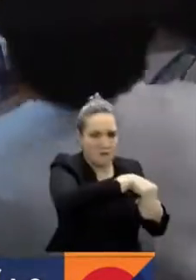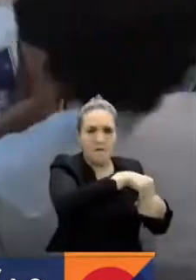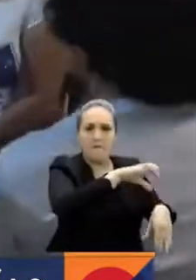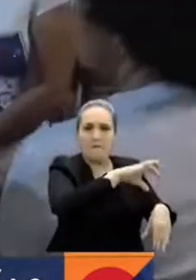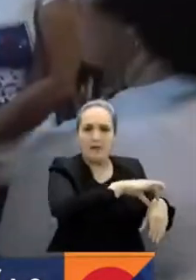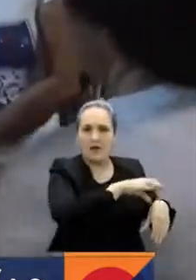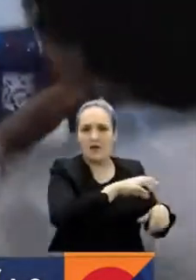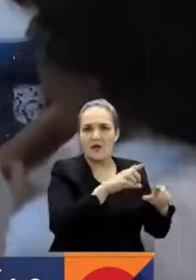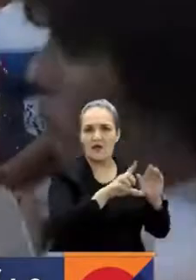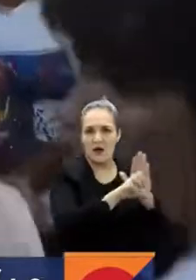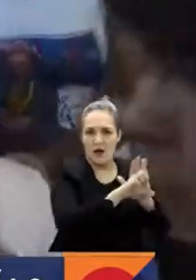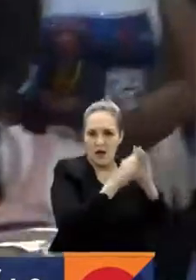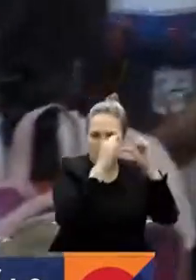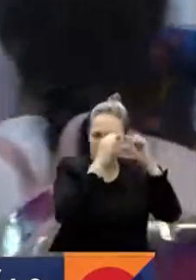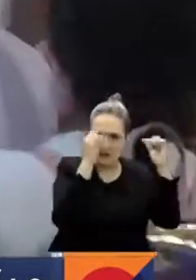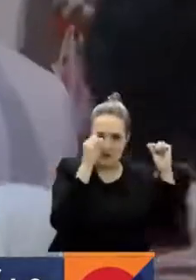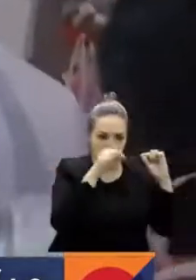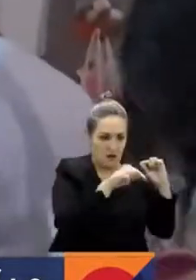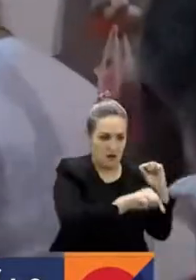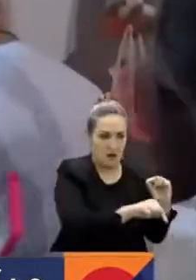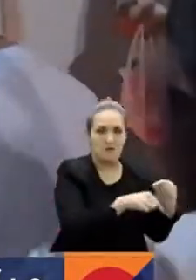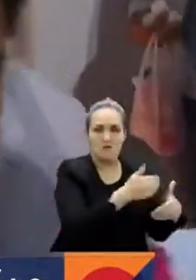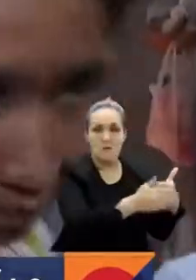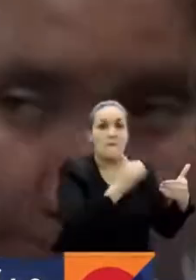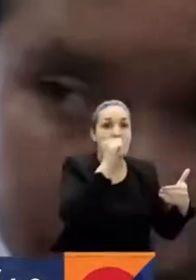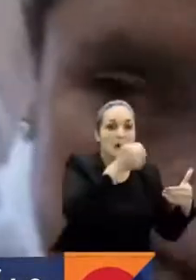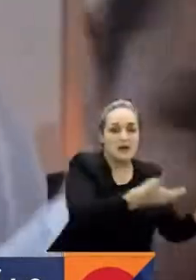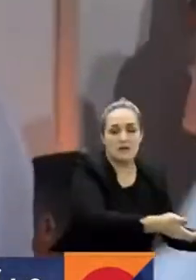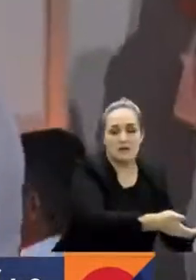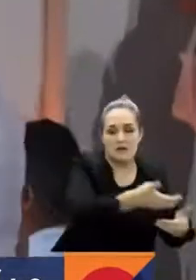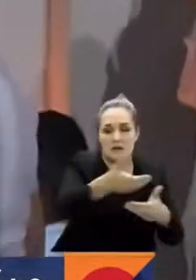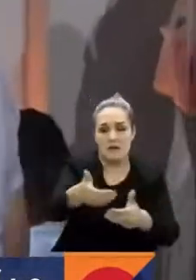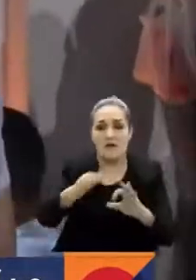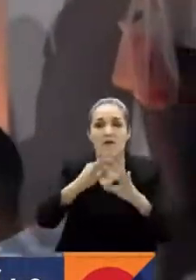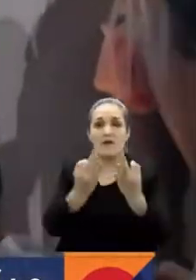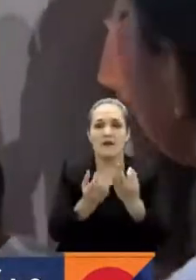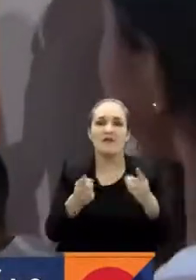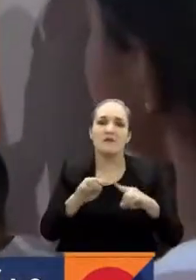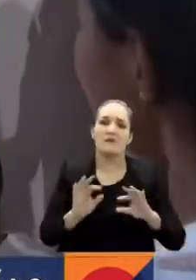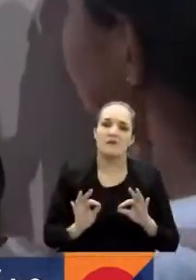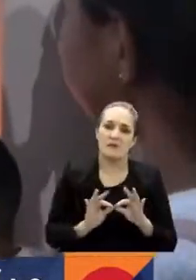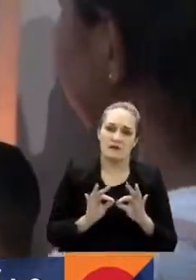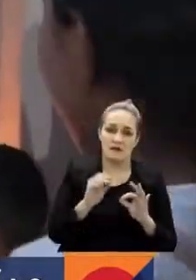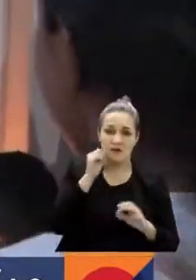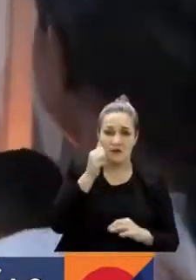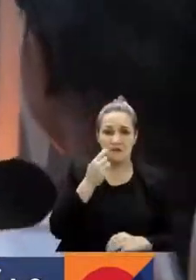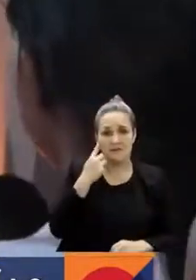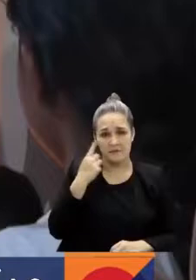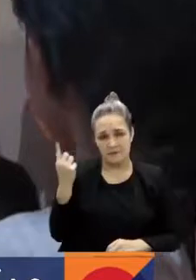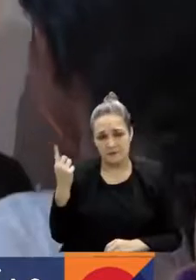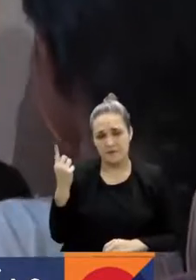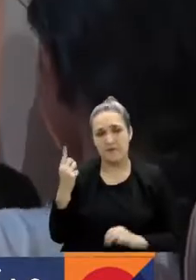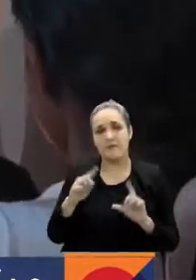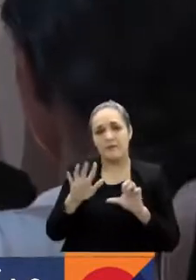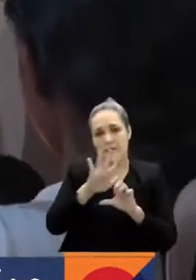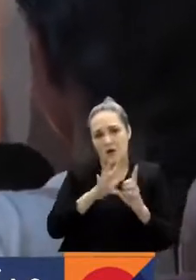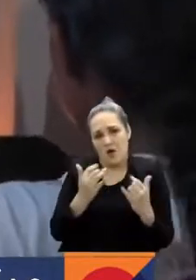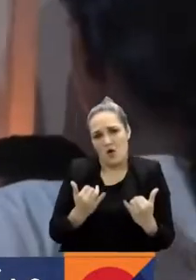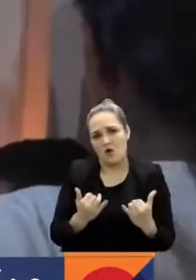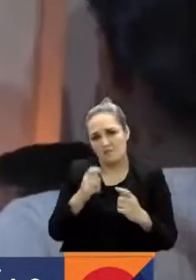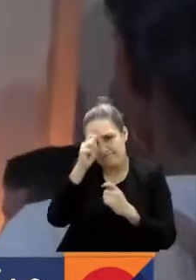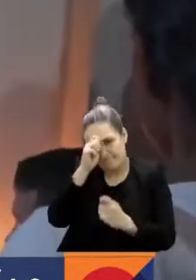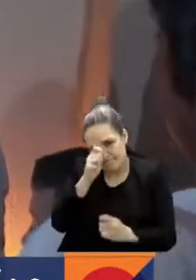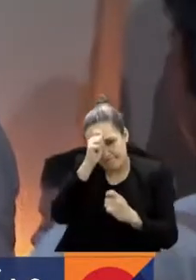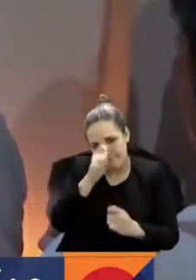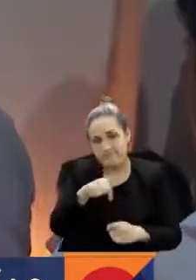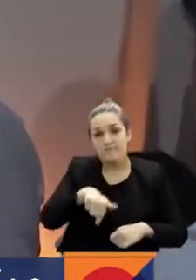entregados a las familias. Habrá una misa también en honor a estos héroes. Yo los dejo con las imágenes de este homenaje desde la